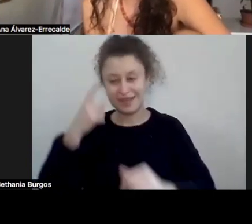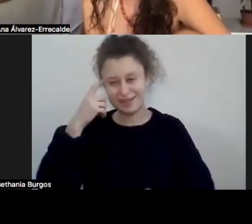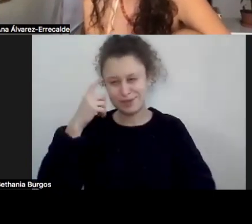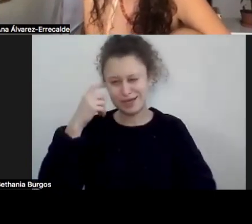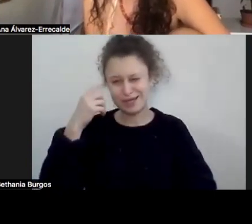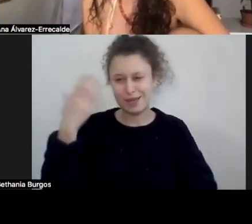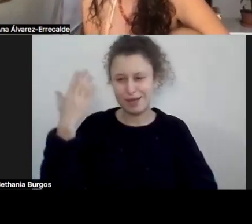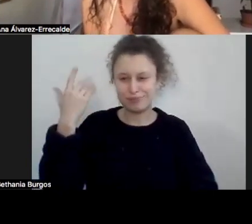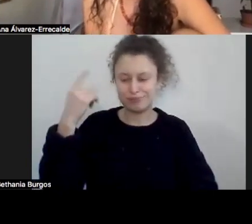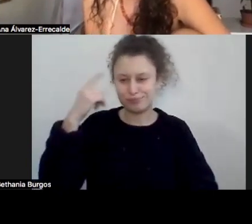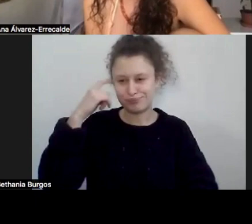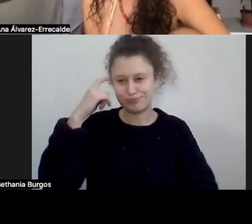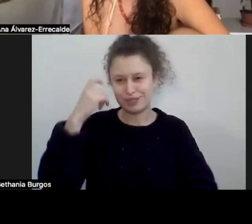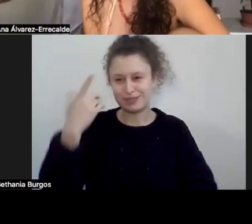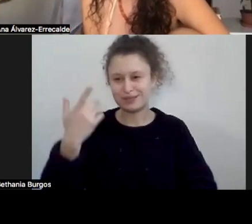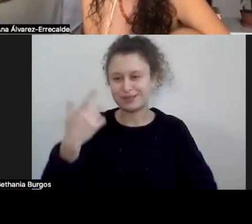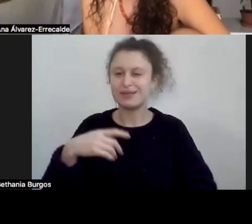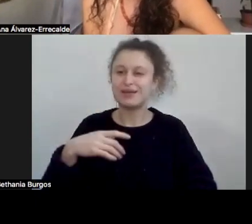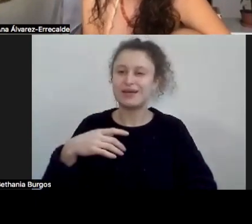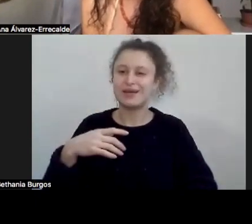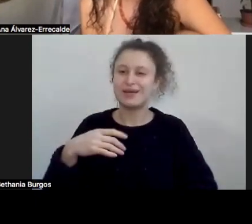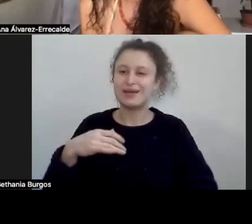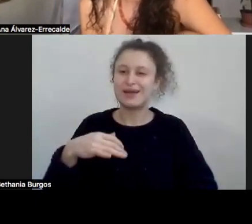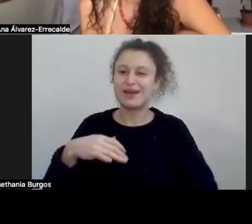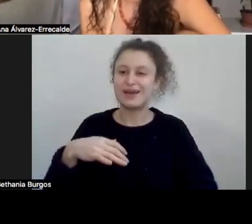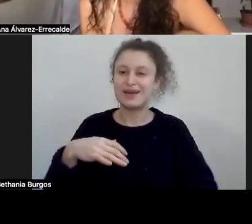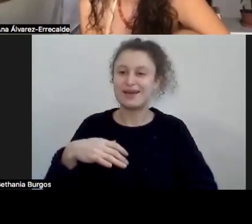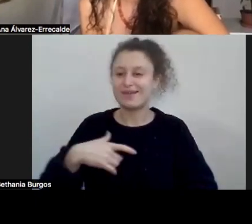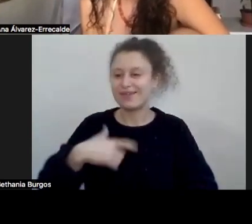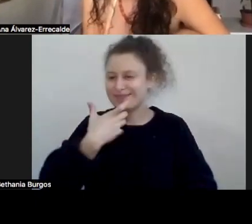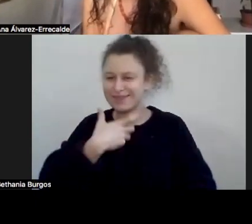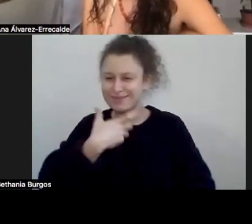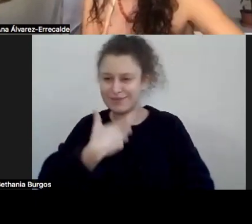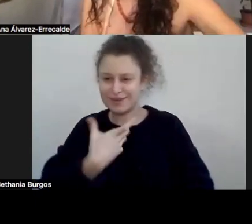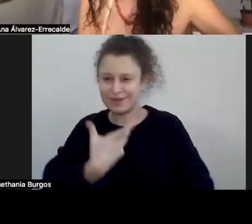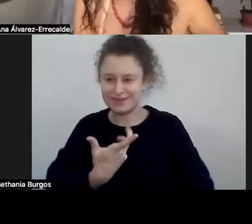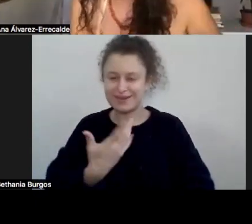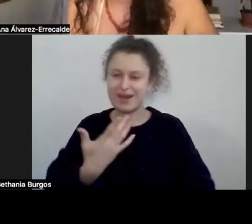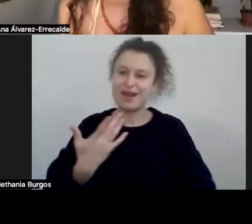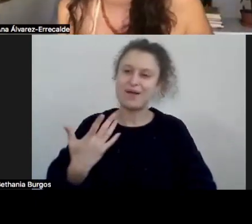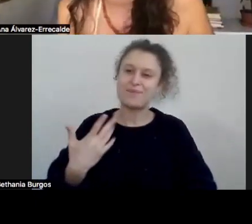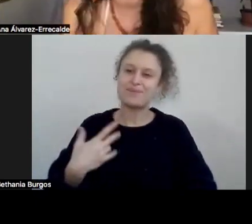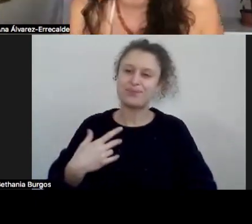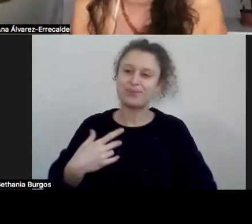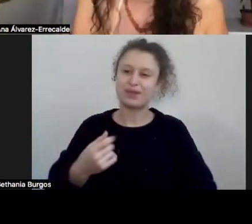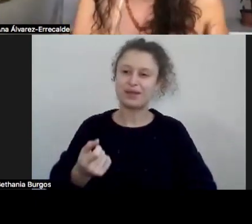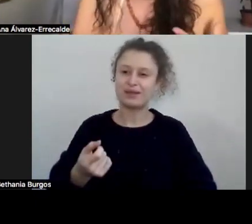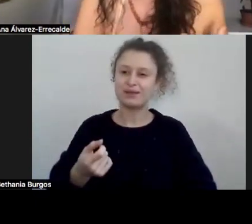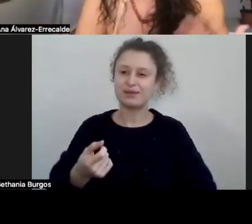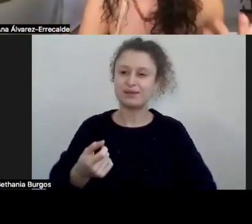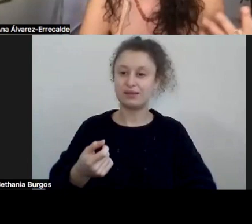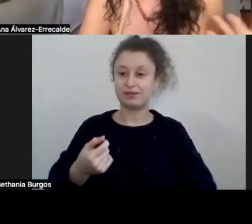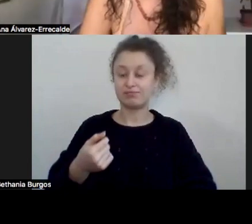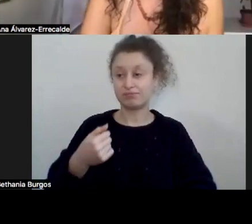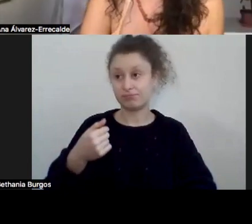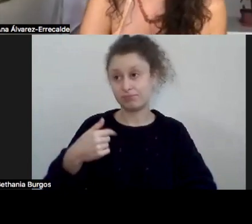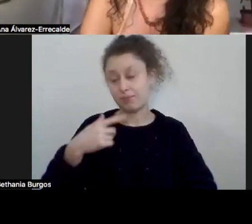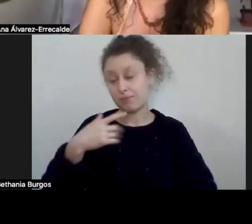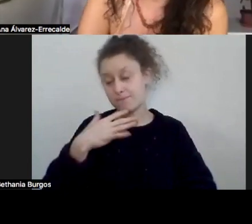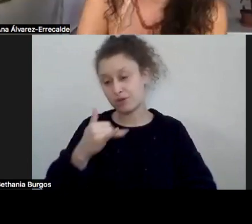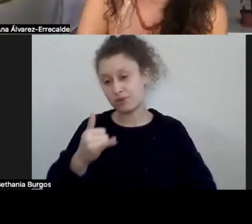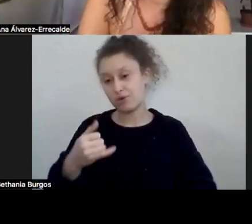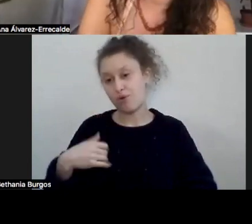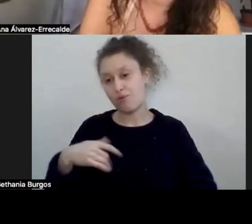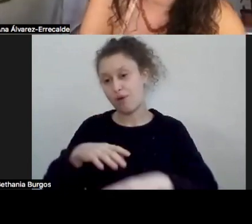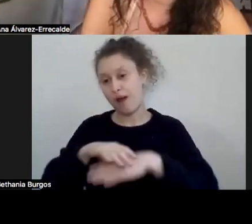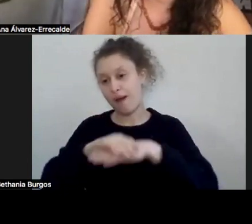contaba que ella había hablado con sus padres, porque tiene un hermano con discapacidad, y le había dicho como que bueno, que a ver